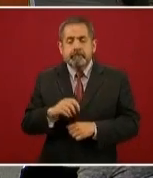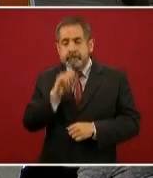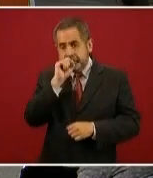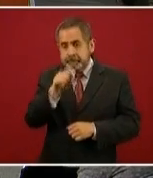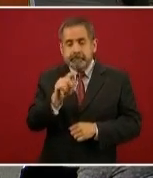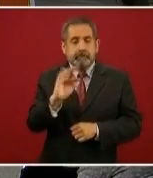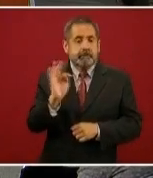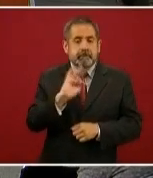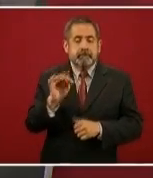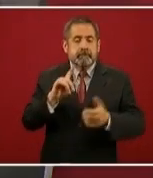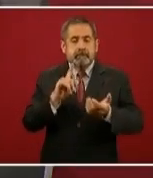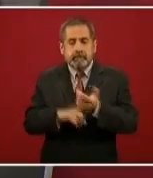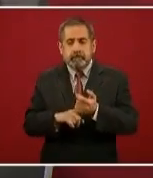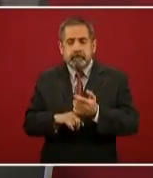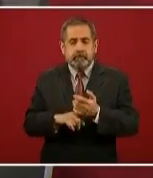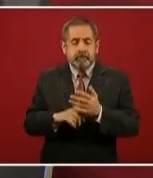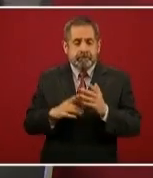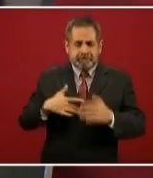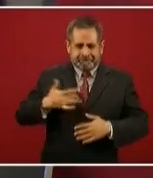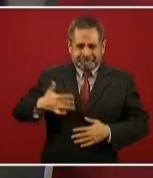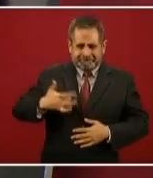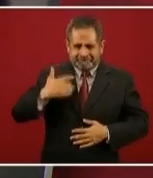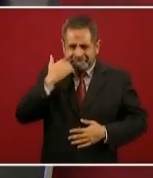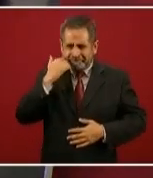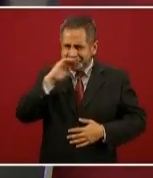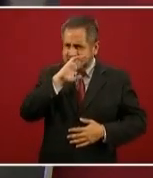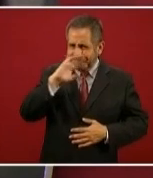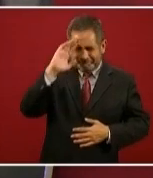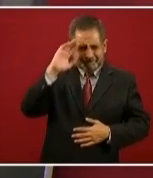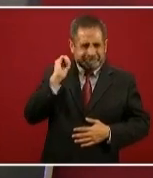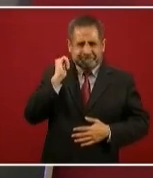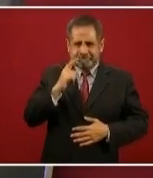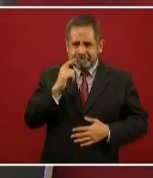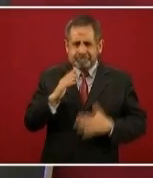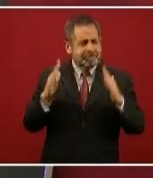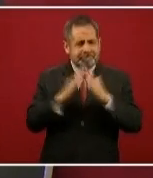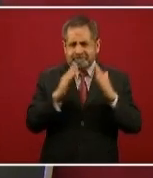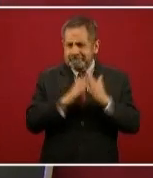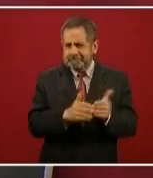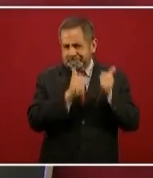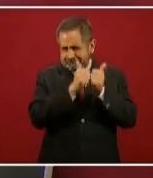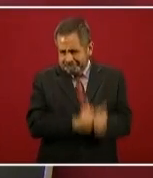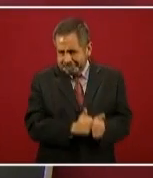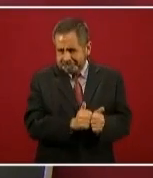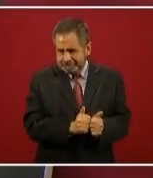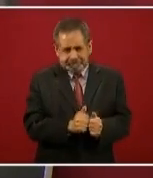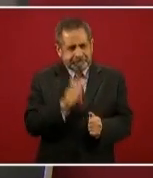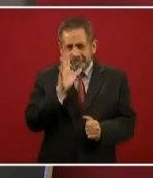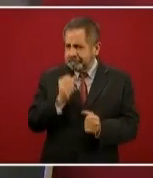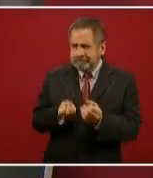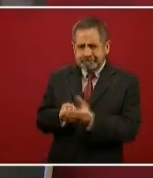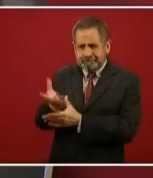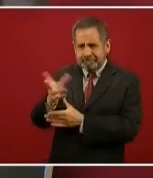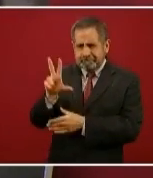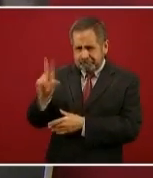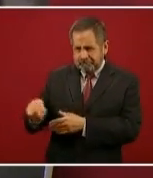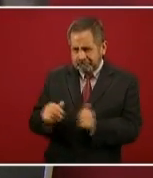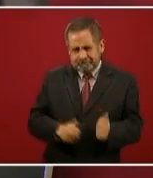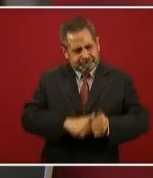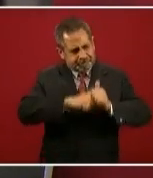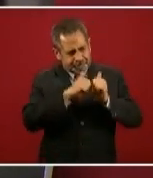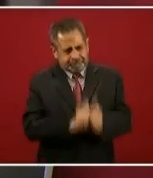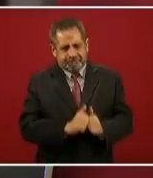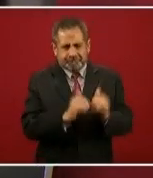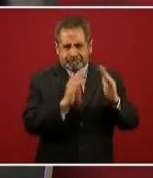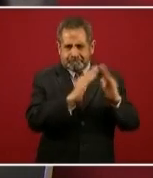quien esté con síntomas se quede en casa. Se quede en casa. Se quede en casa toda persona que pudiera tener síntomas y que no